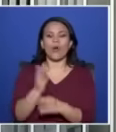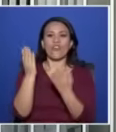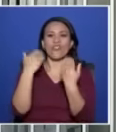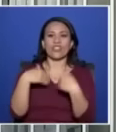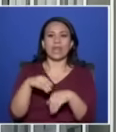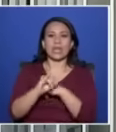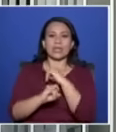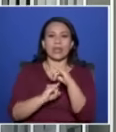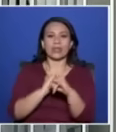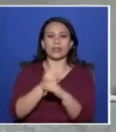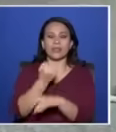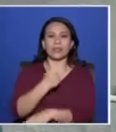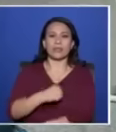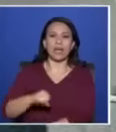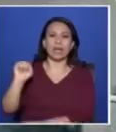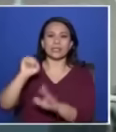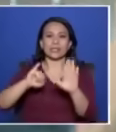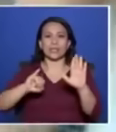salidas internacionales